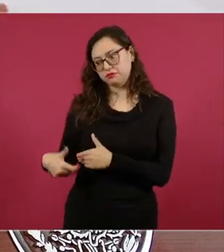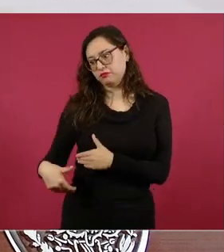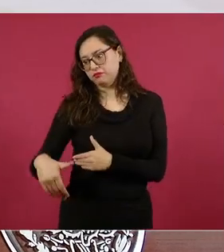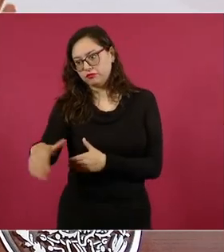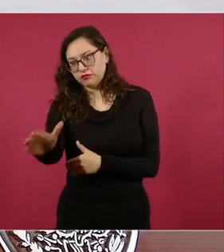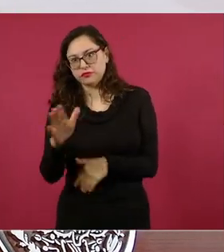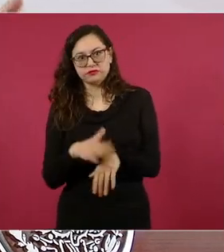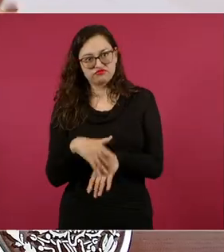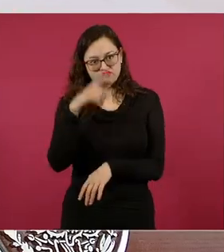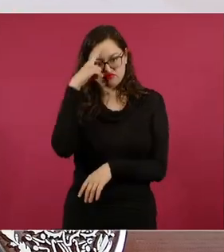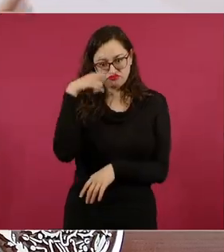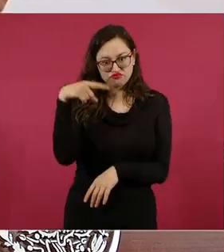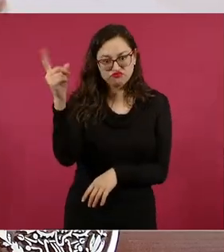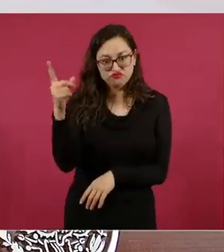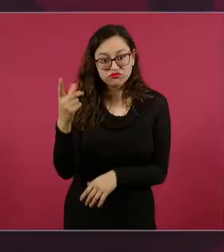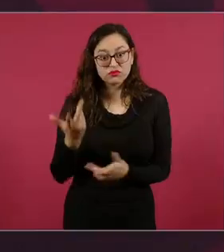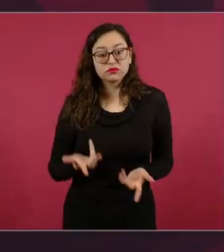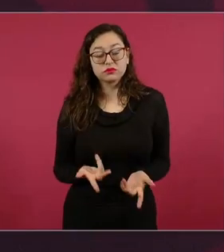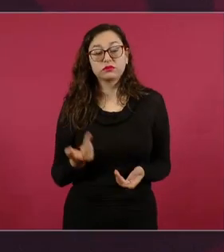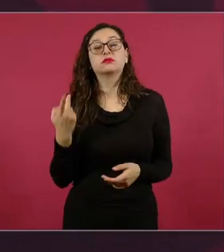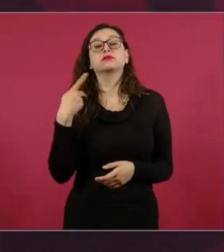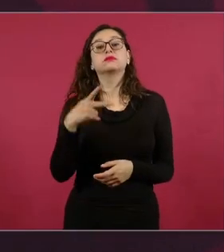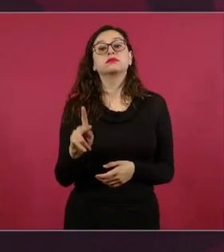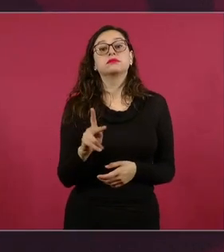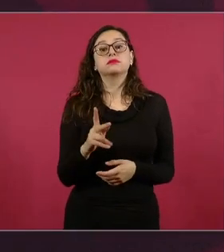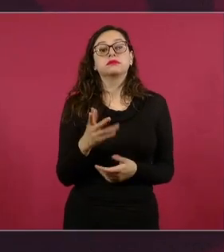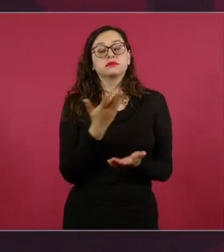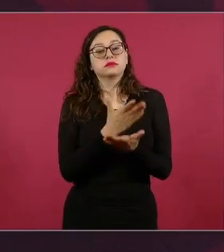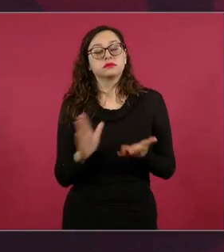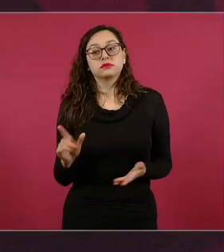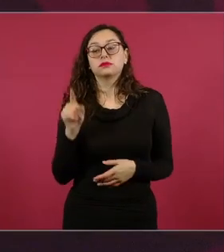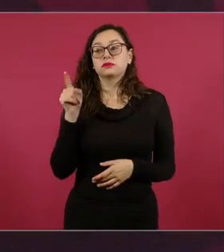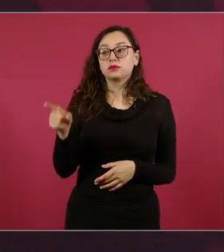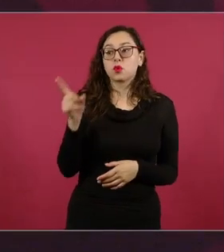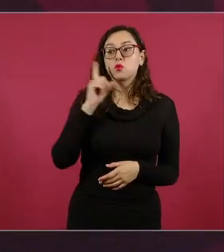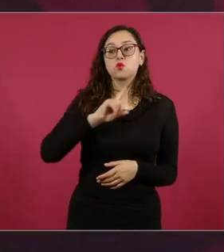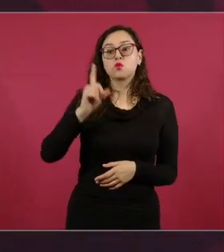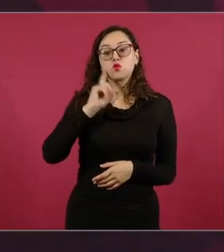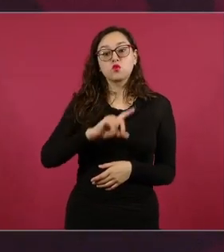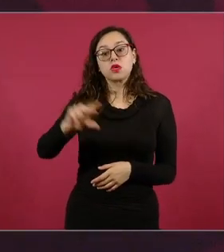ella, además de ser una mujer inteligente, con experiencia,